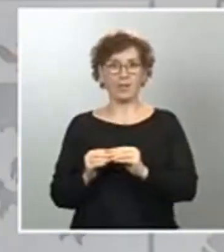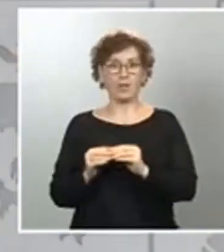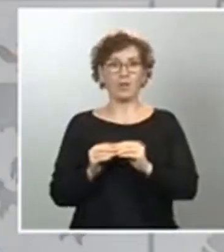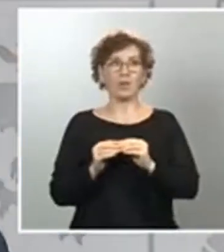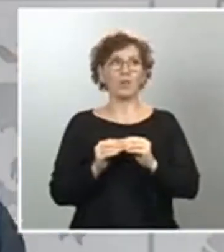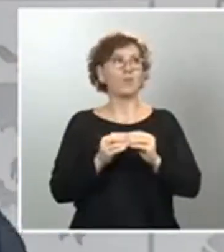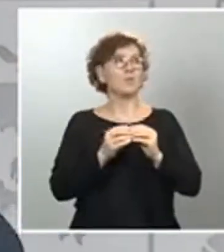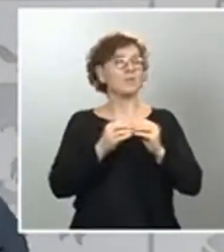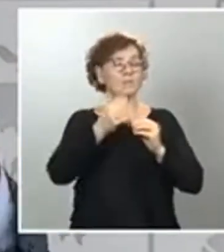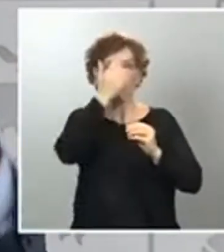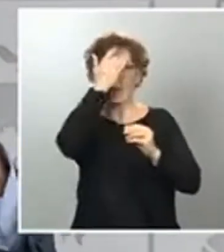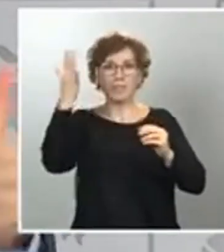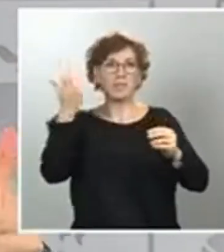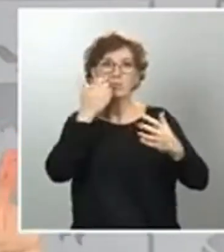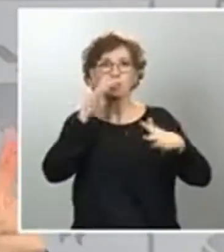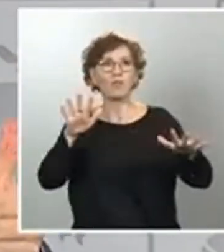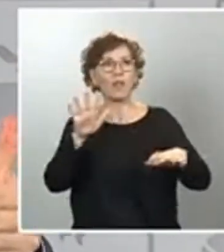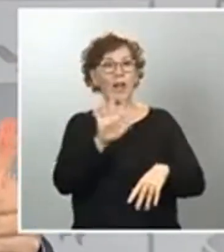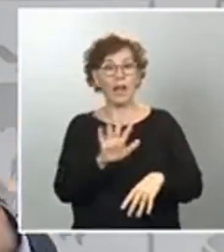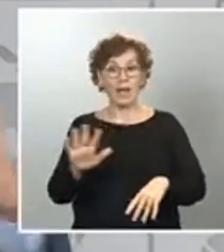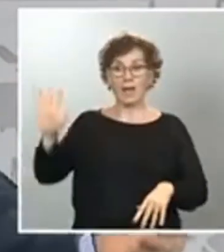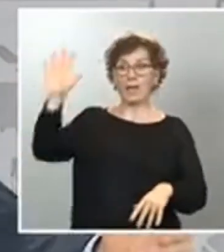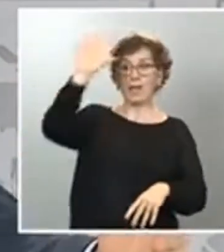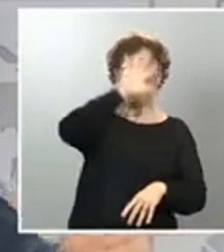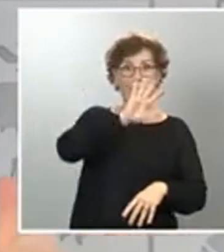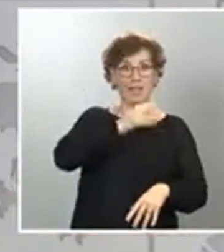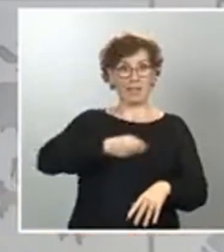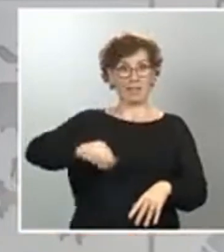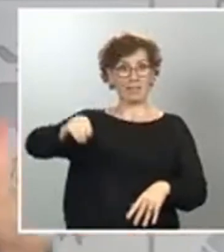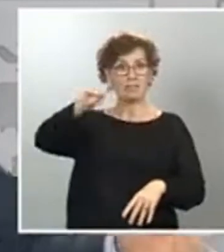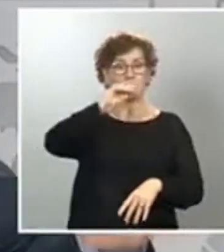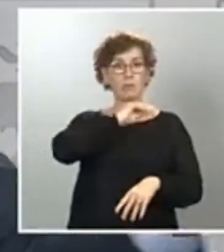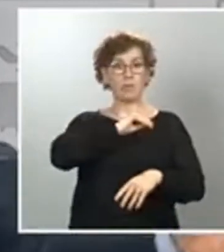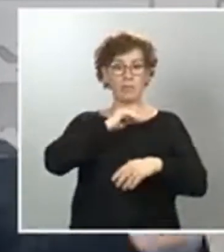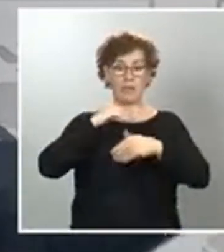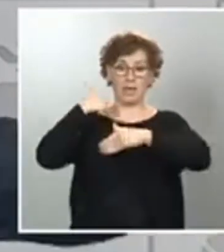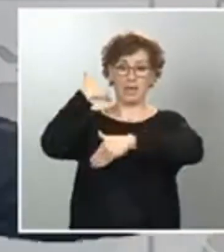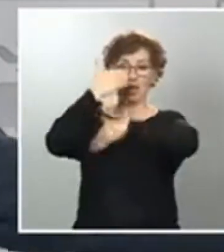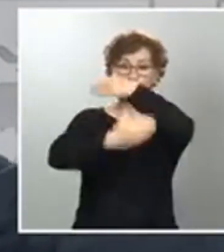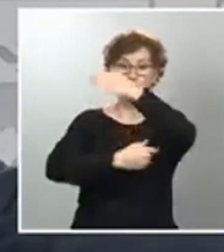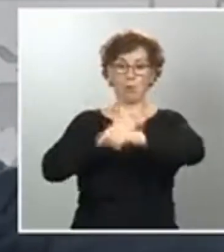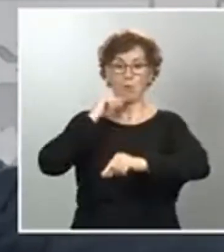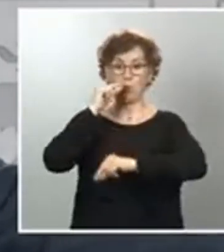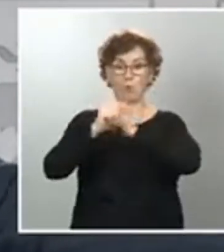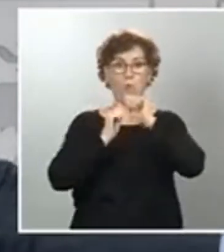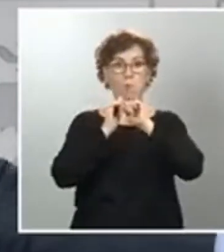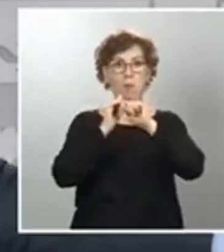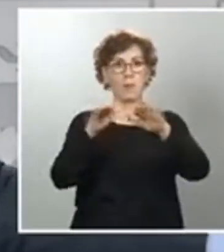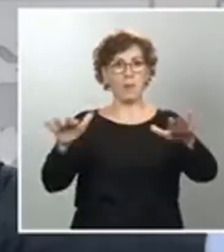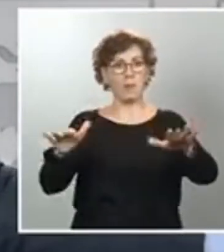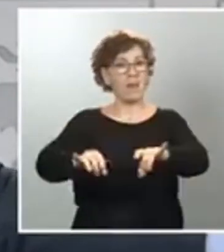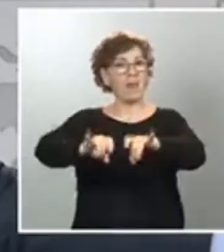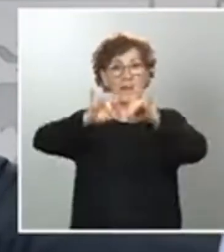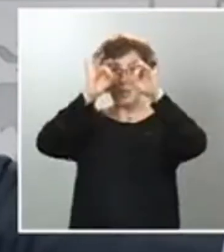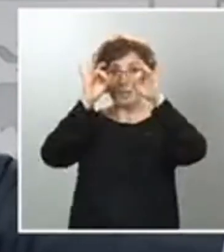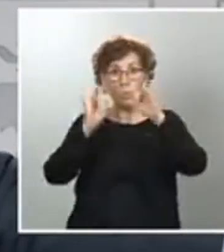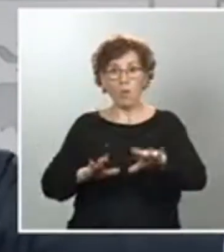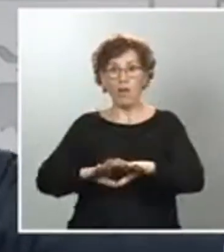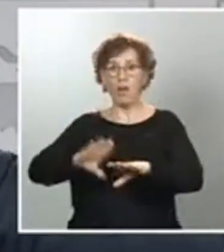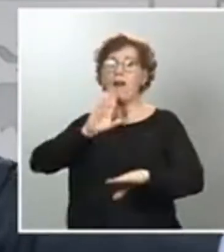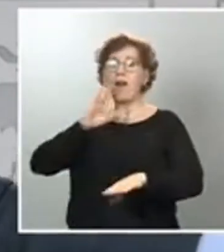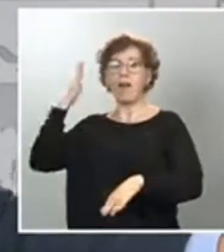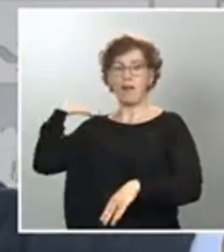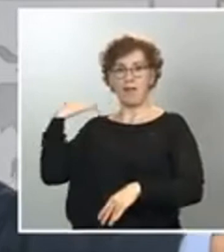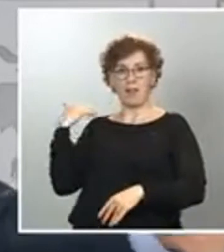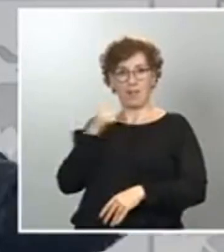español tuviera una evolución de la pandemia semejante al foco que teníamos, al principal foco que teníamos hace semanas, que